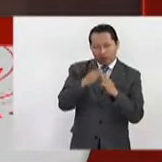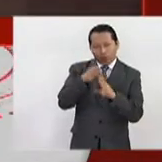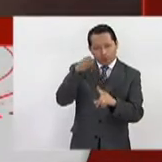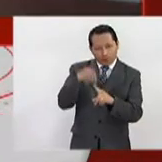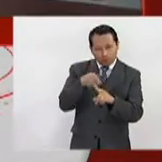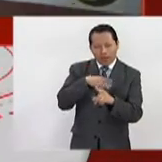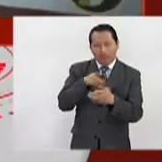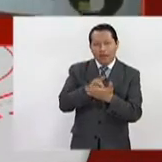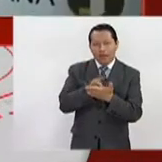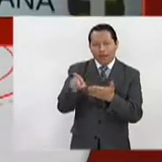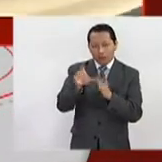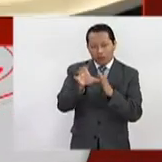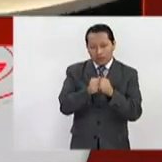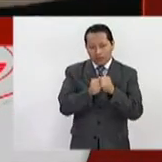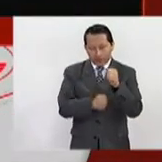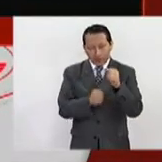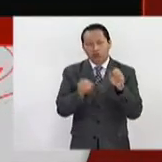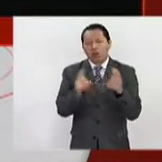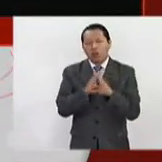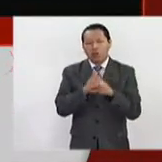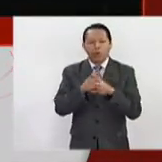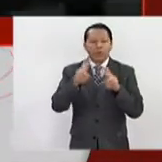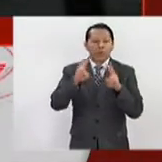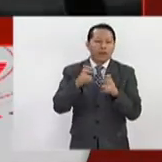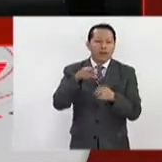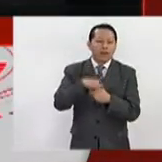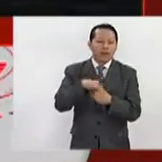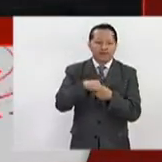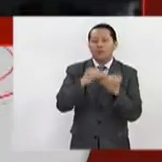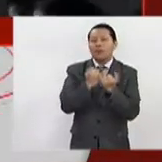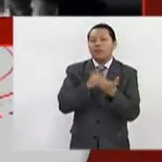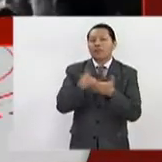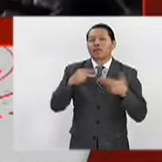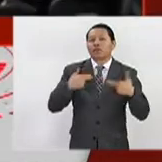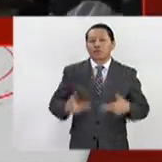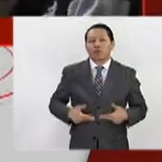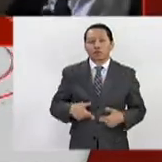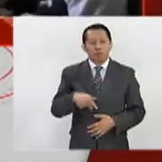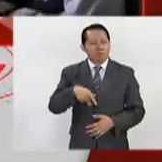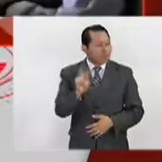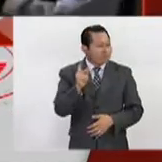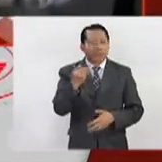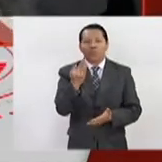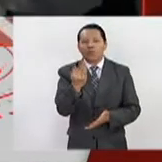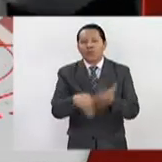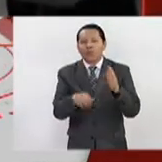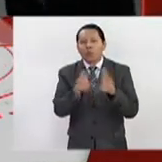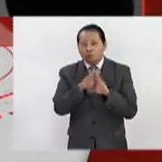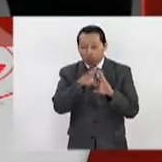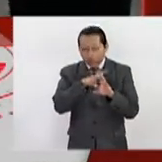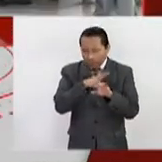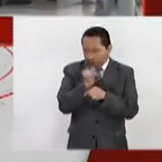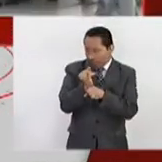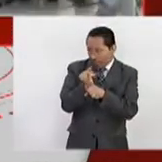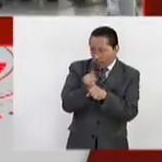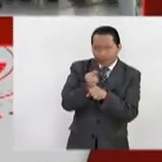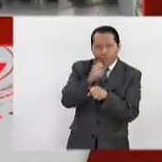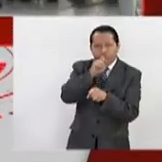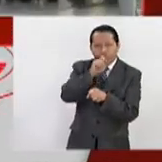derecho constitucional, que es compatible con temas electorales y de derechos humanos. Pero no se tomaron la molestia de investigar un poquito más a